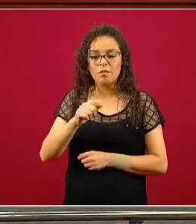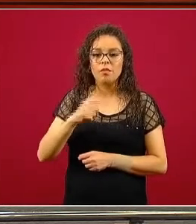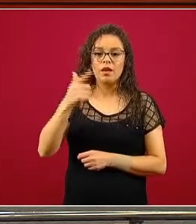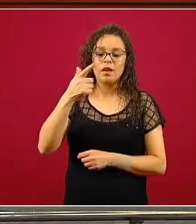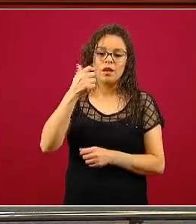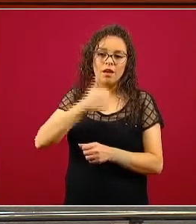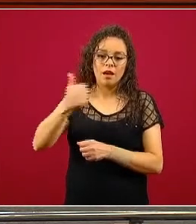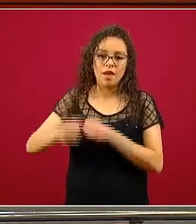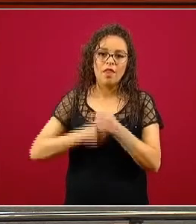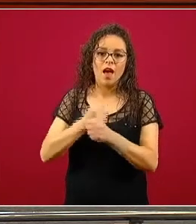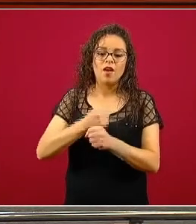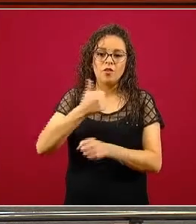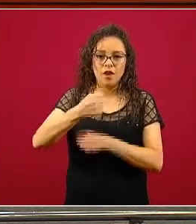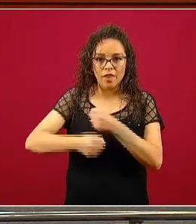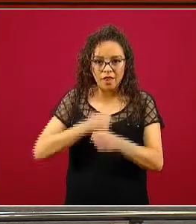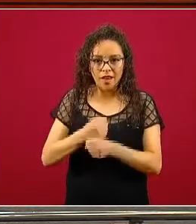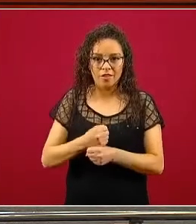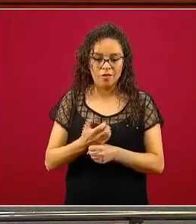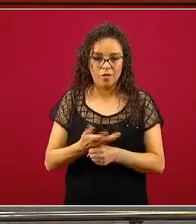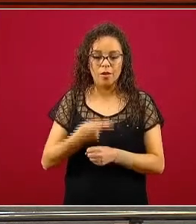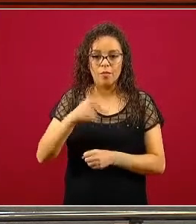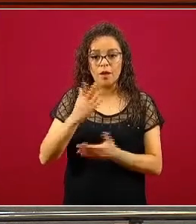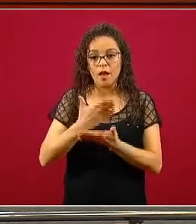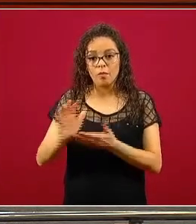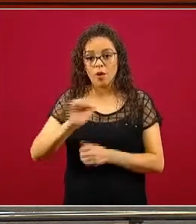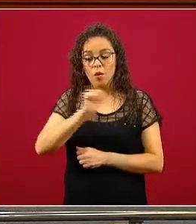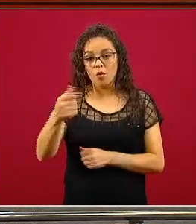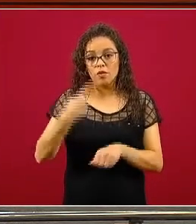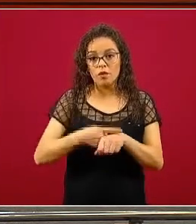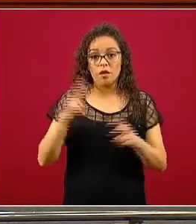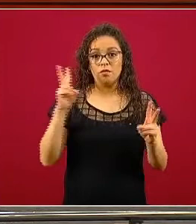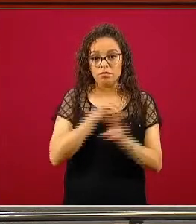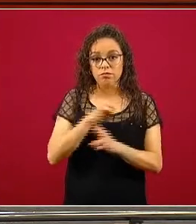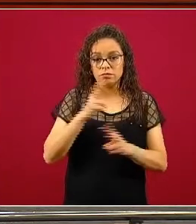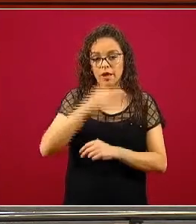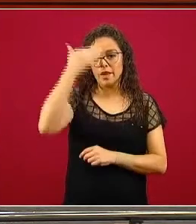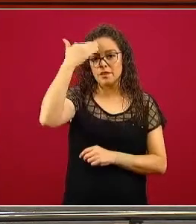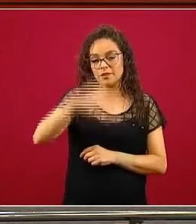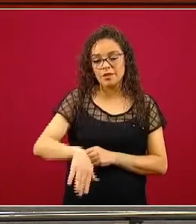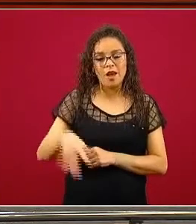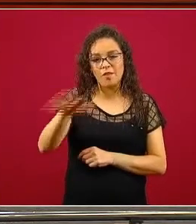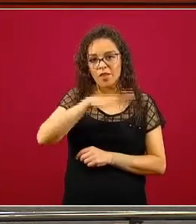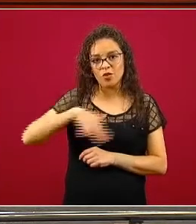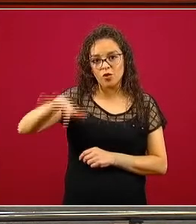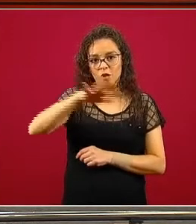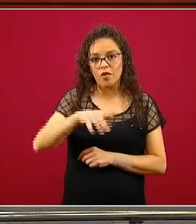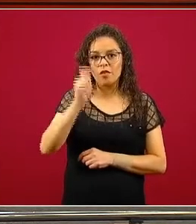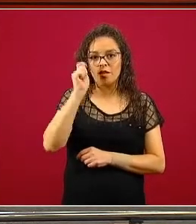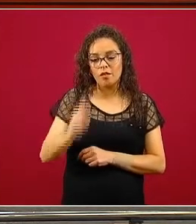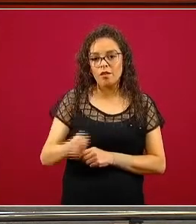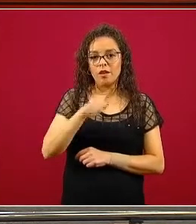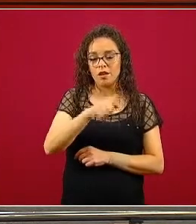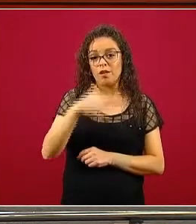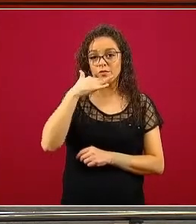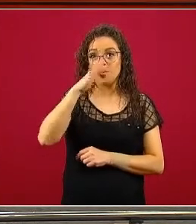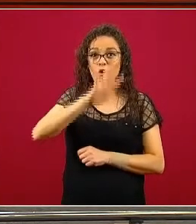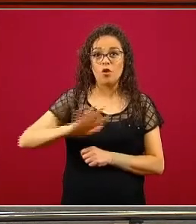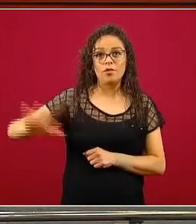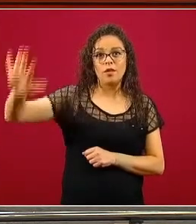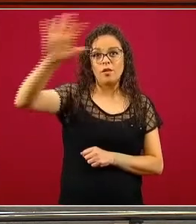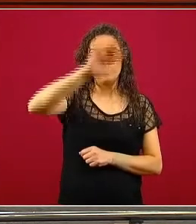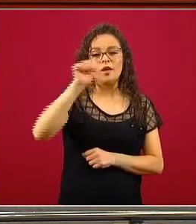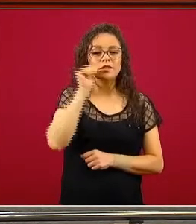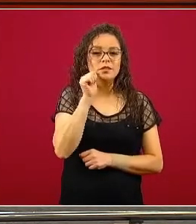respiratorias, se conoce que la contaminación pues, es perjudicial. Un elemento adicional es la